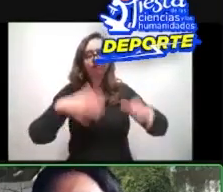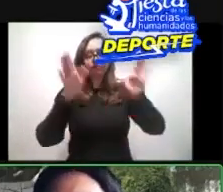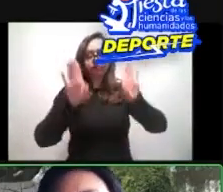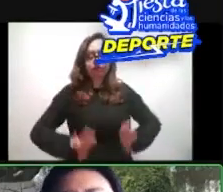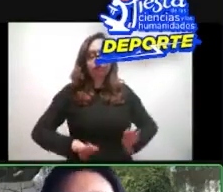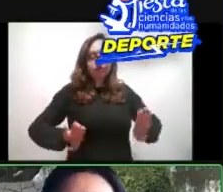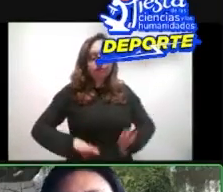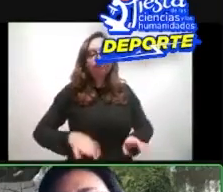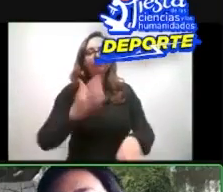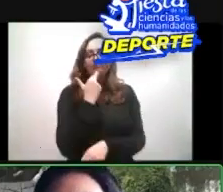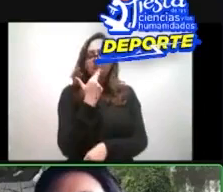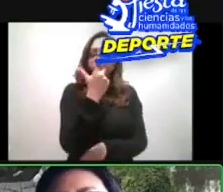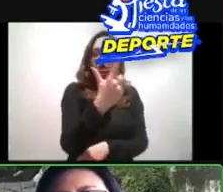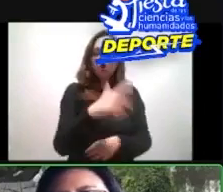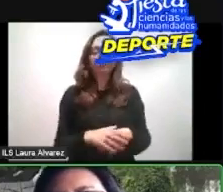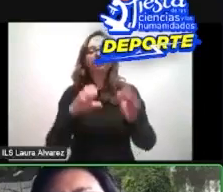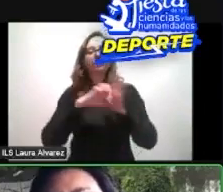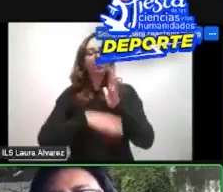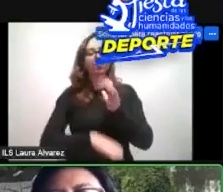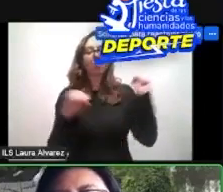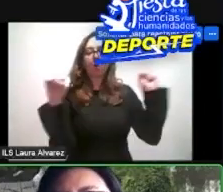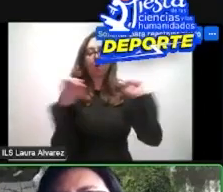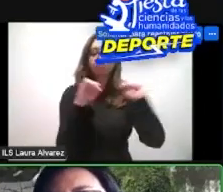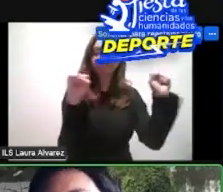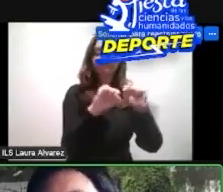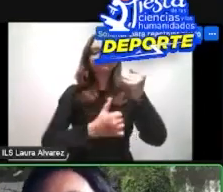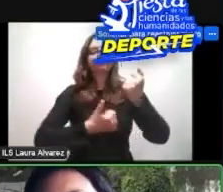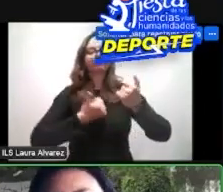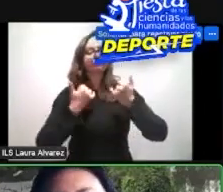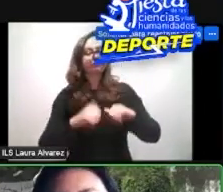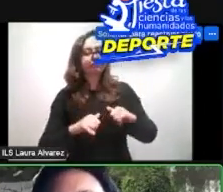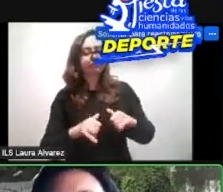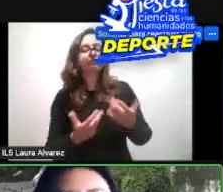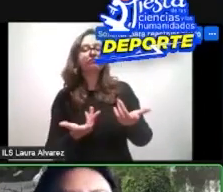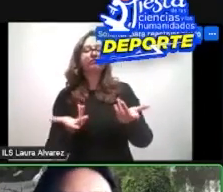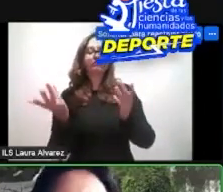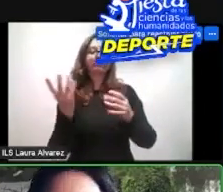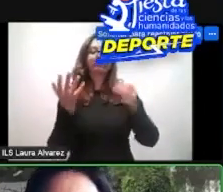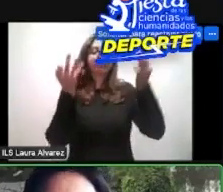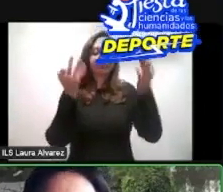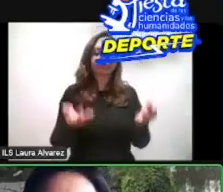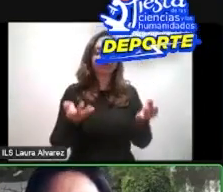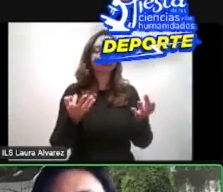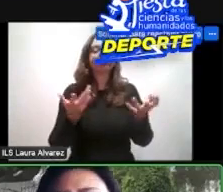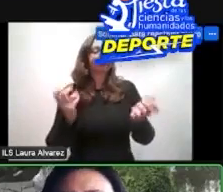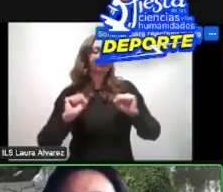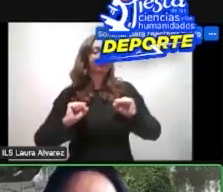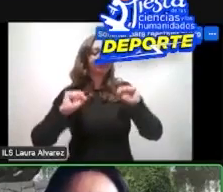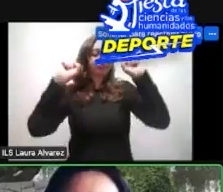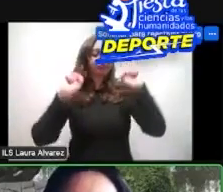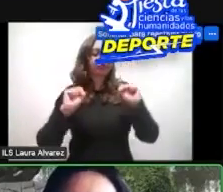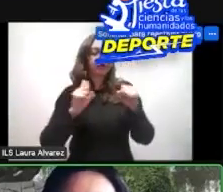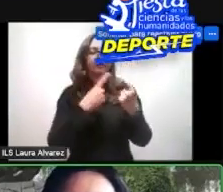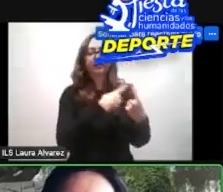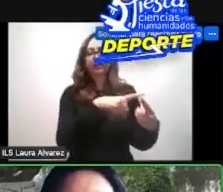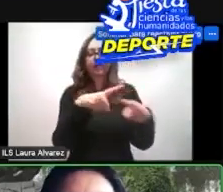física. Por ejemplo, el correr, el ir al gimnasio, practicar yoga, pilates, entre cualquier otra cosa. Y el deporte,